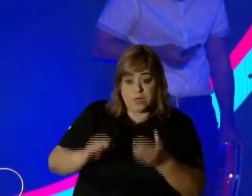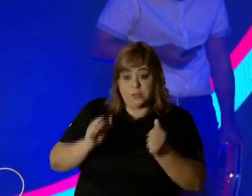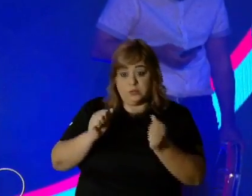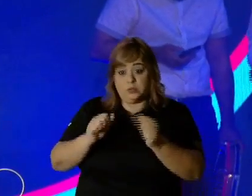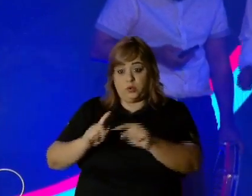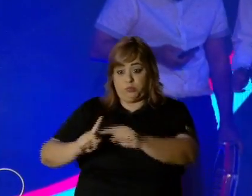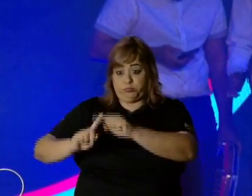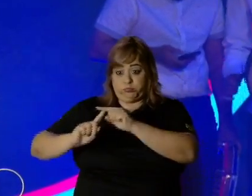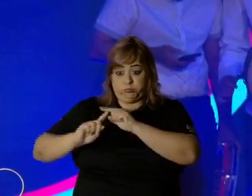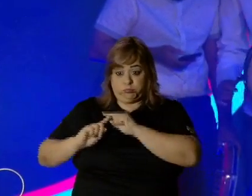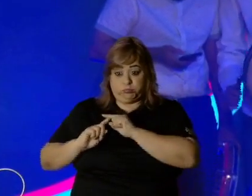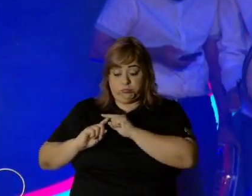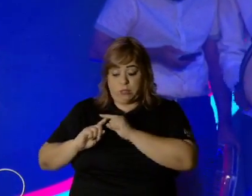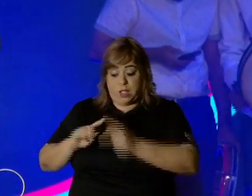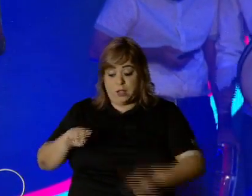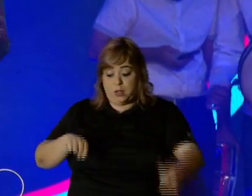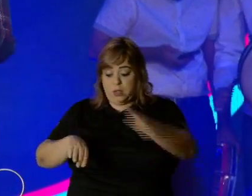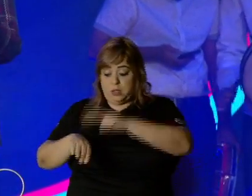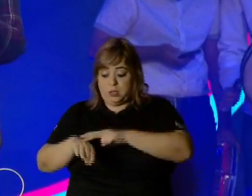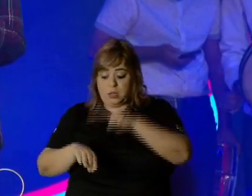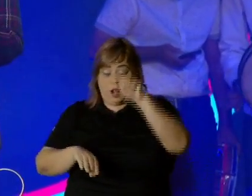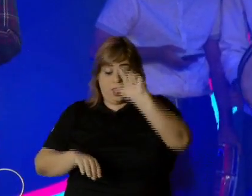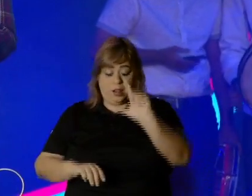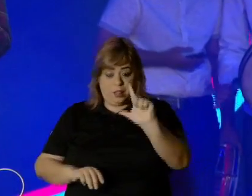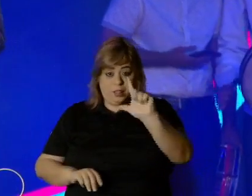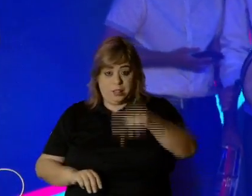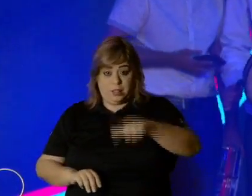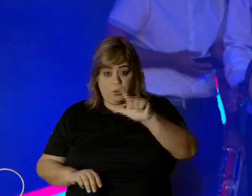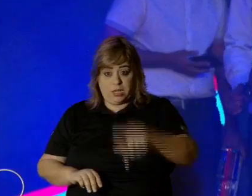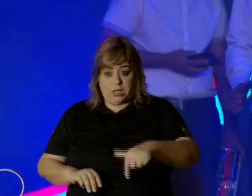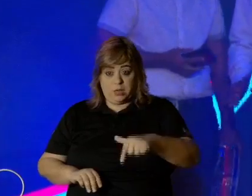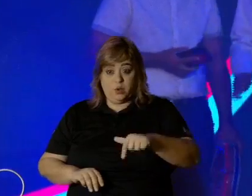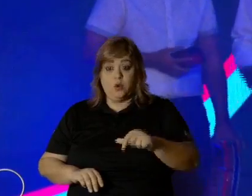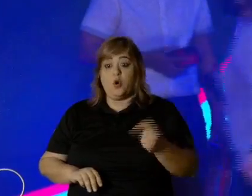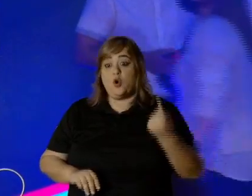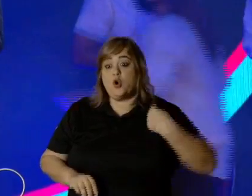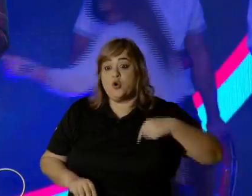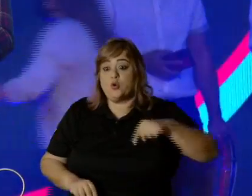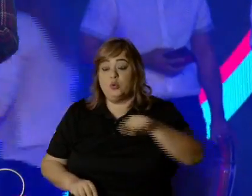esa ventaja. Luego nosotros, ¿cuáles son nosotros? ¿Dónde están esos?